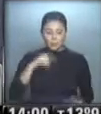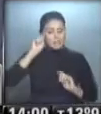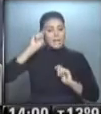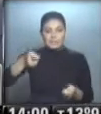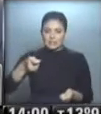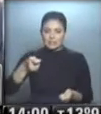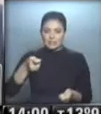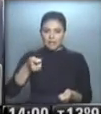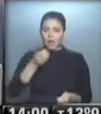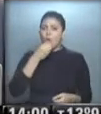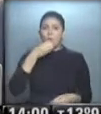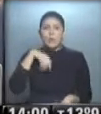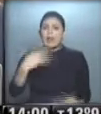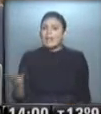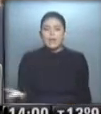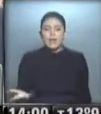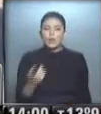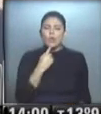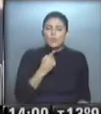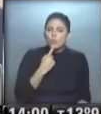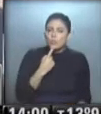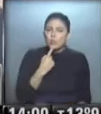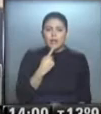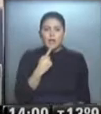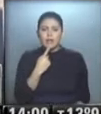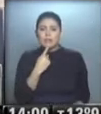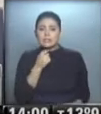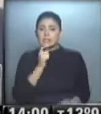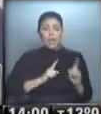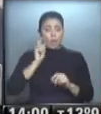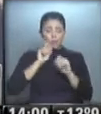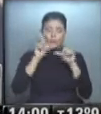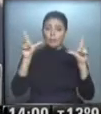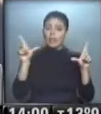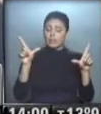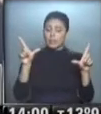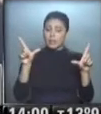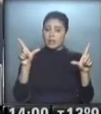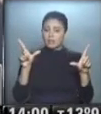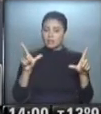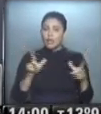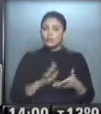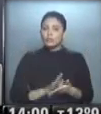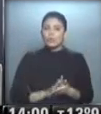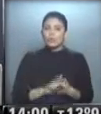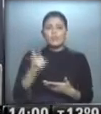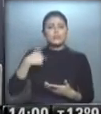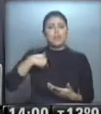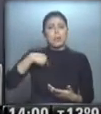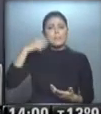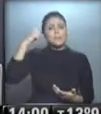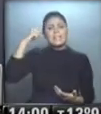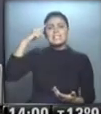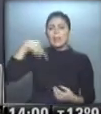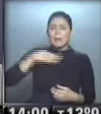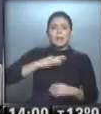despeja cualquier tipo de duda, sorprendido a alguien en la buena fe con respecto a qué es lo que yo considero que es